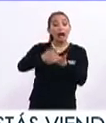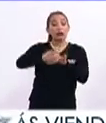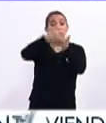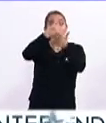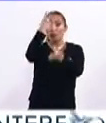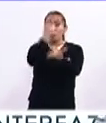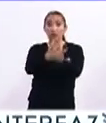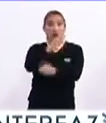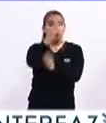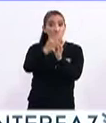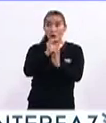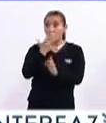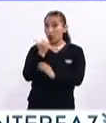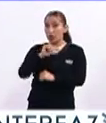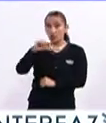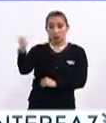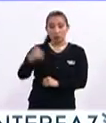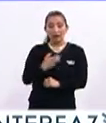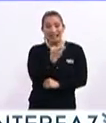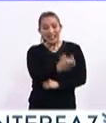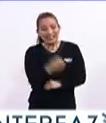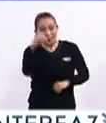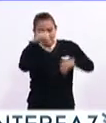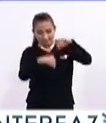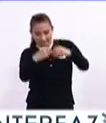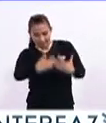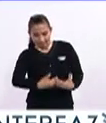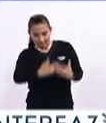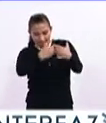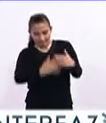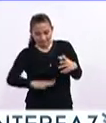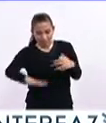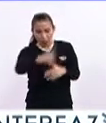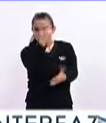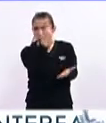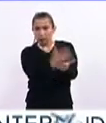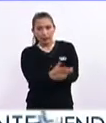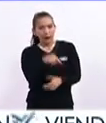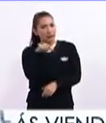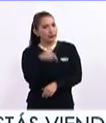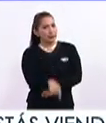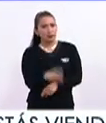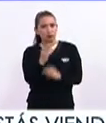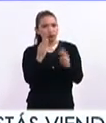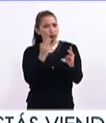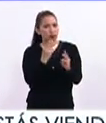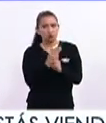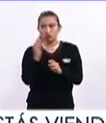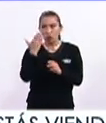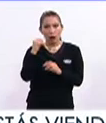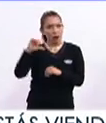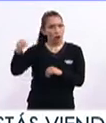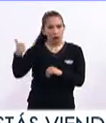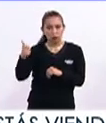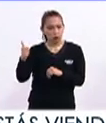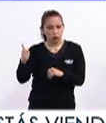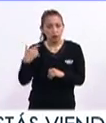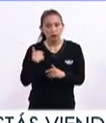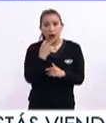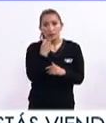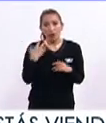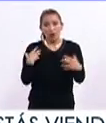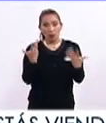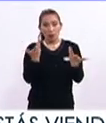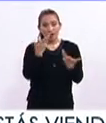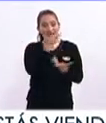herramienta única en el mundo. Esta arquitectura como tal es única en el mundo. O sea, hablo de la